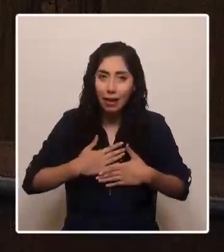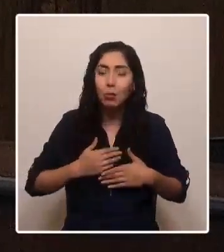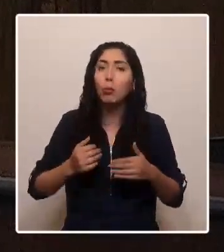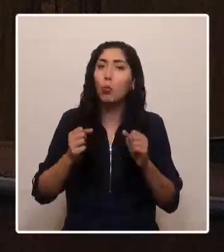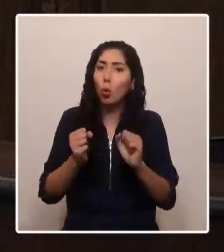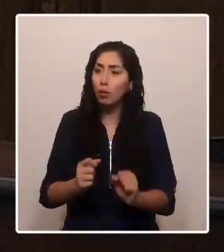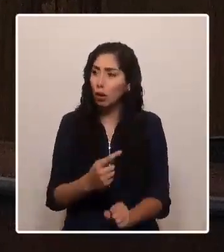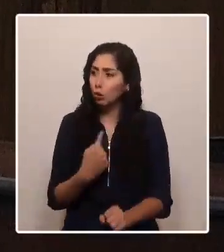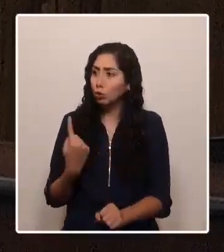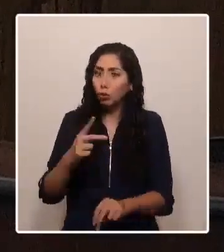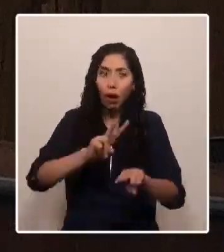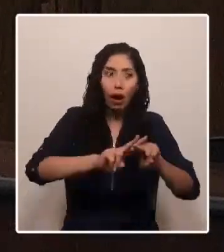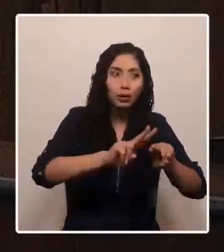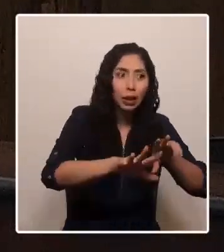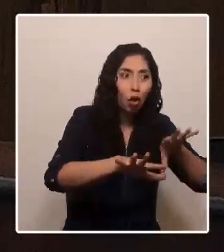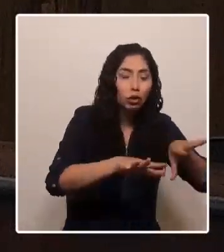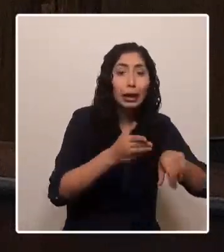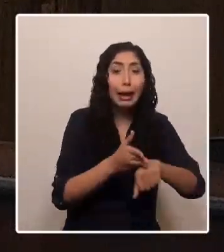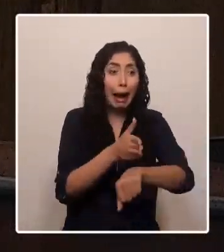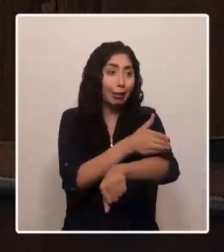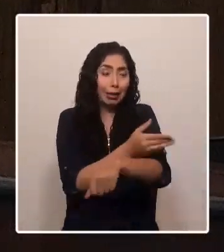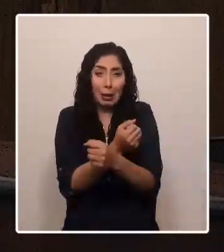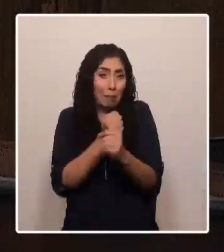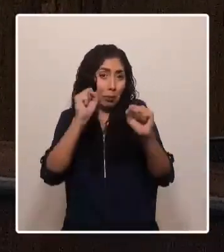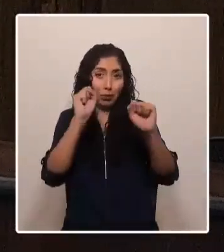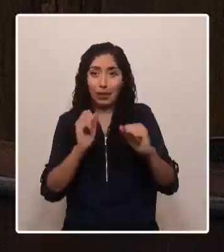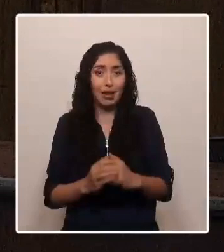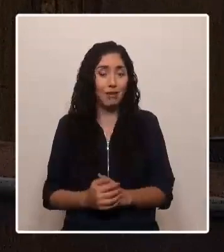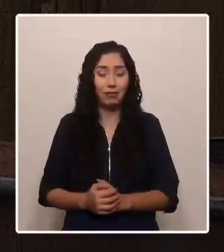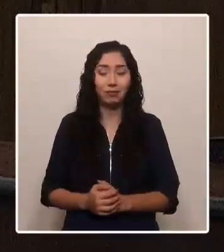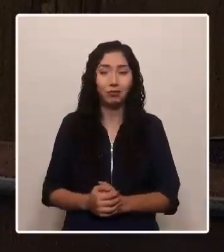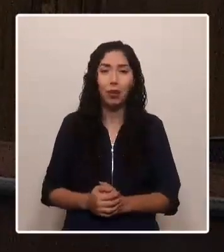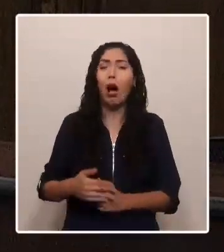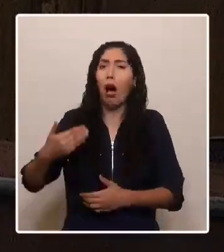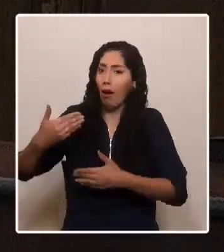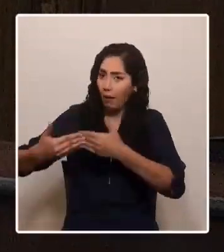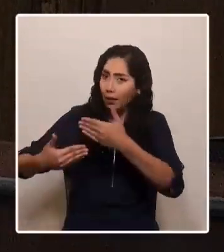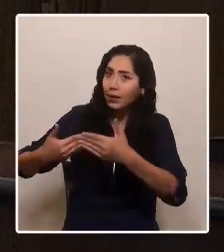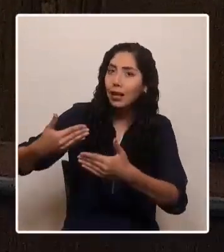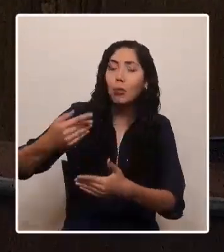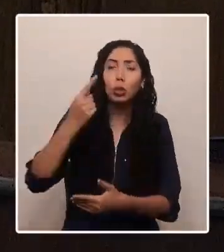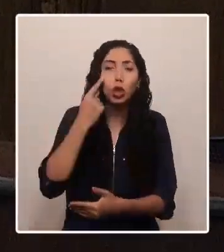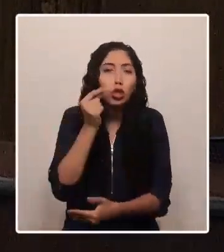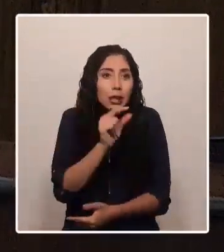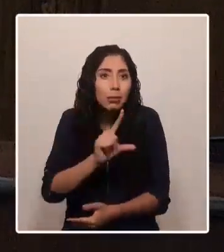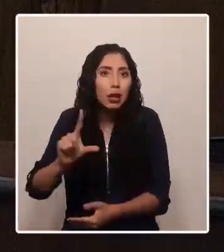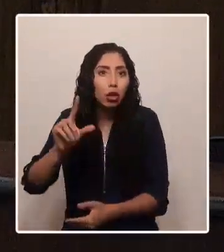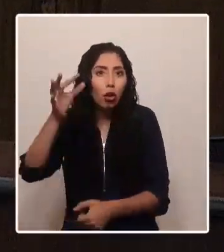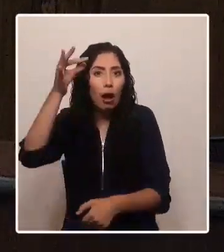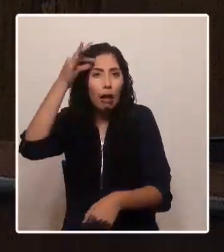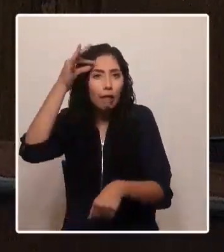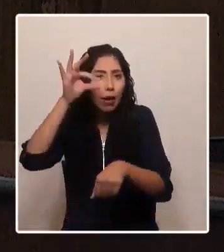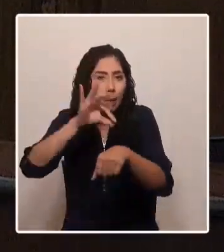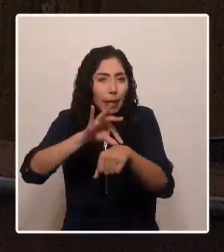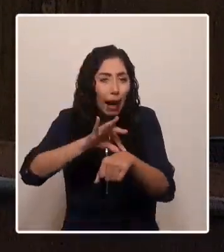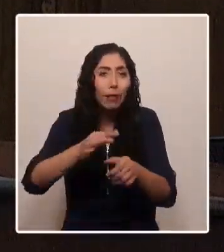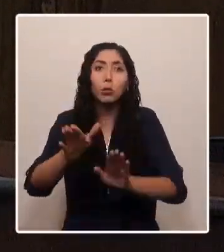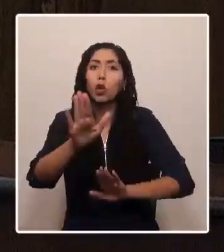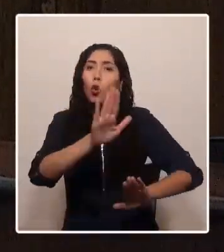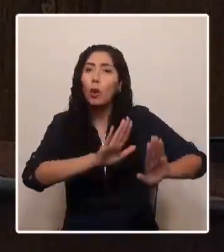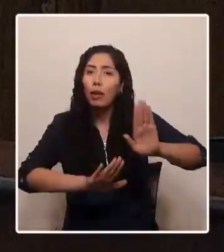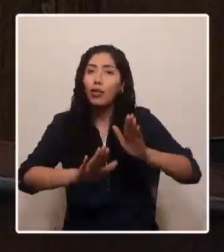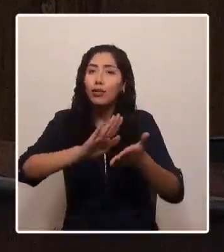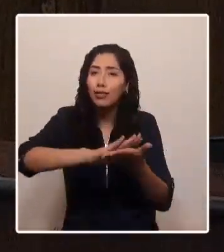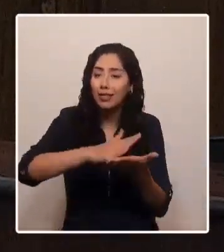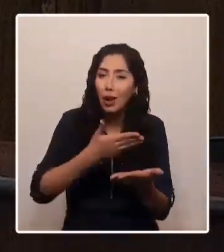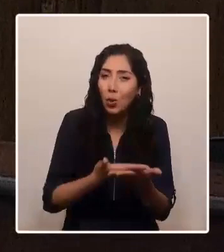que anteriormente eran imposibles. Hemos avanzado en el conocimiento de enfermedades para el cuidado de la salud, hemos